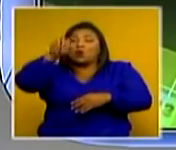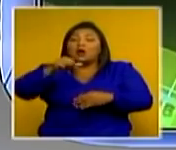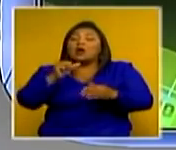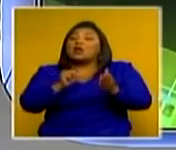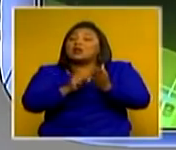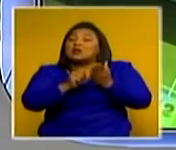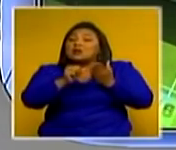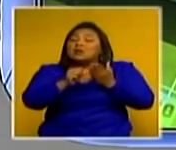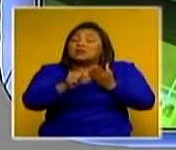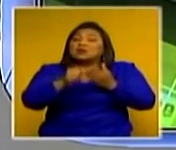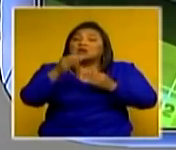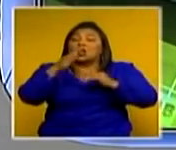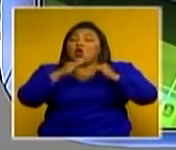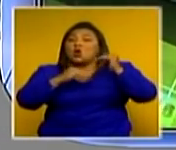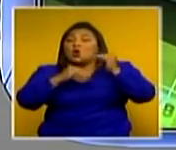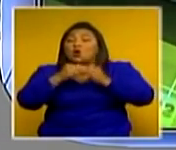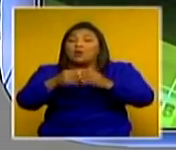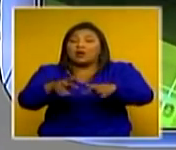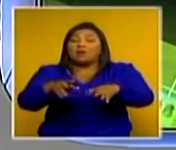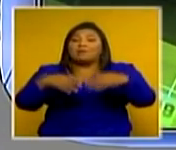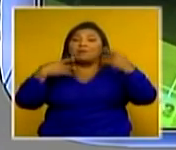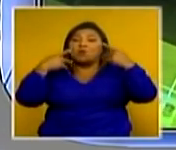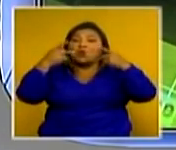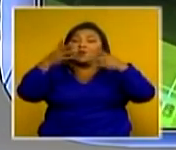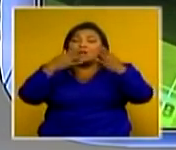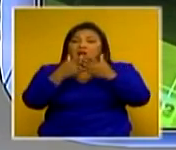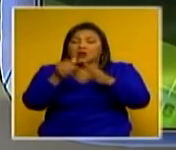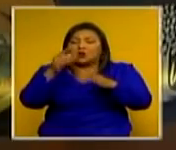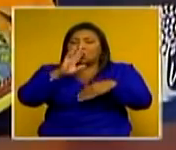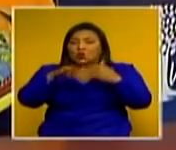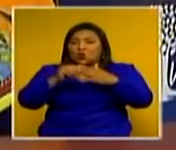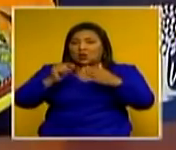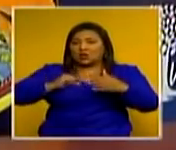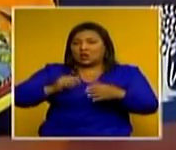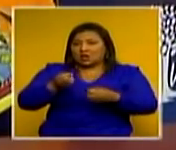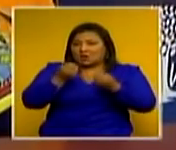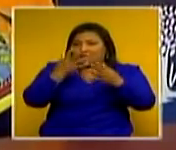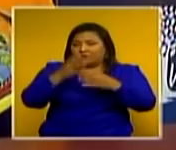con los detalles no